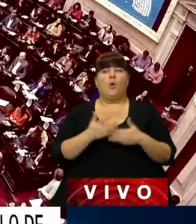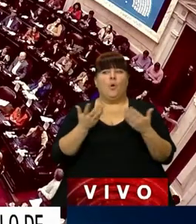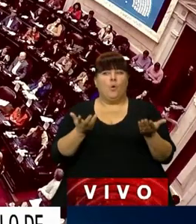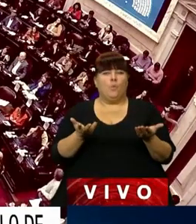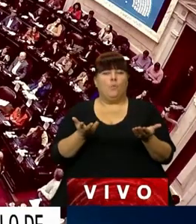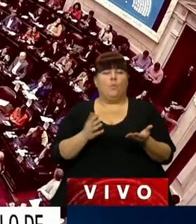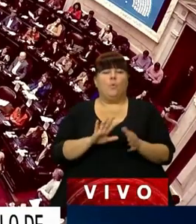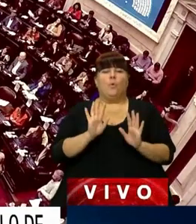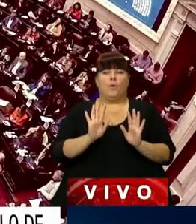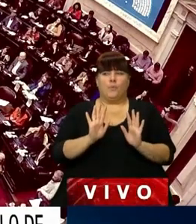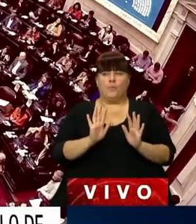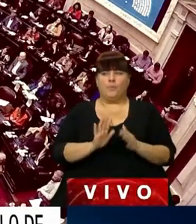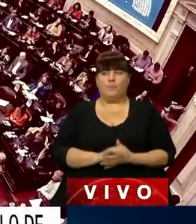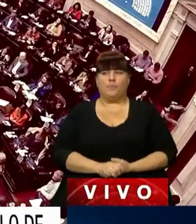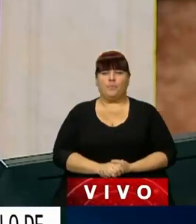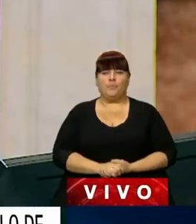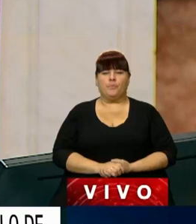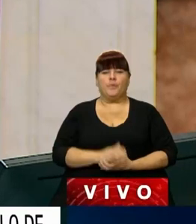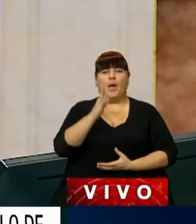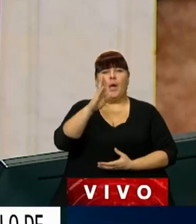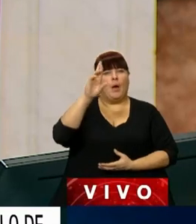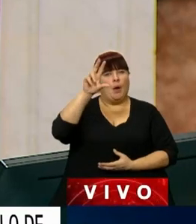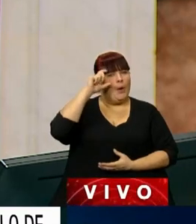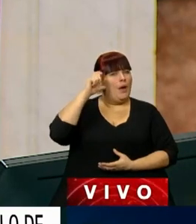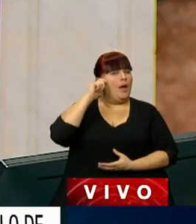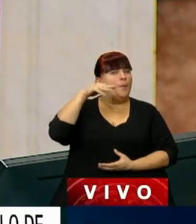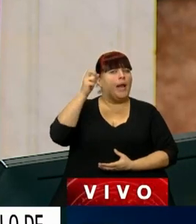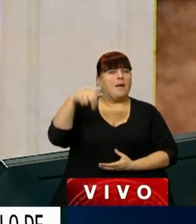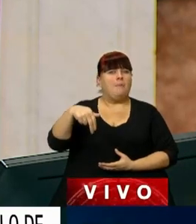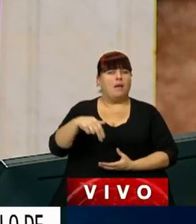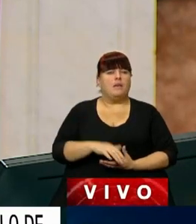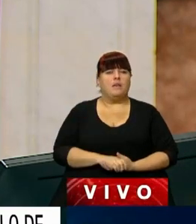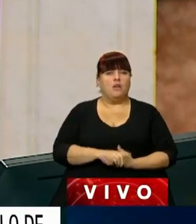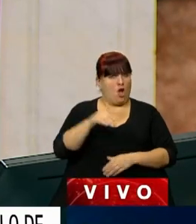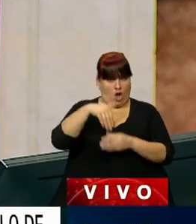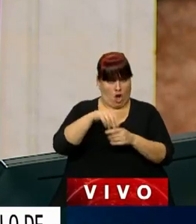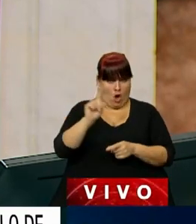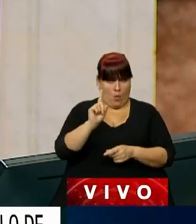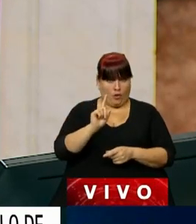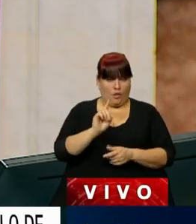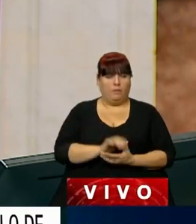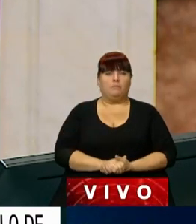Bueno, a ver, Breckman, Miriam, ¿se abstiene?